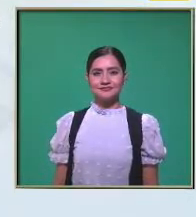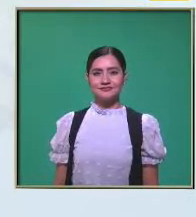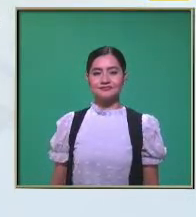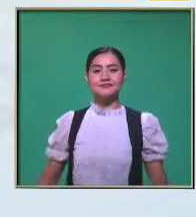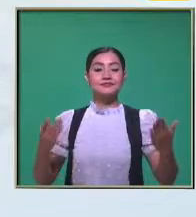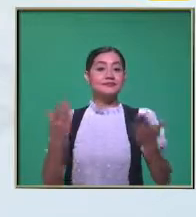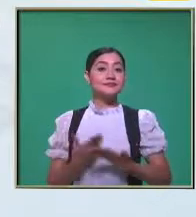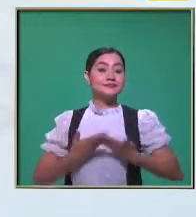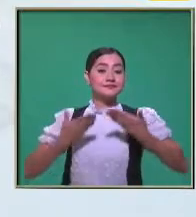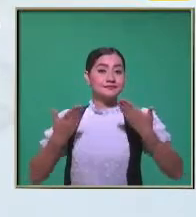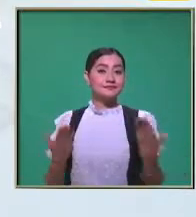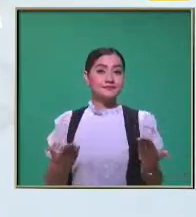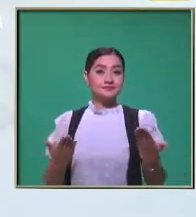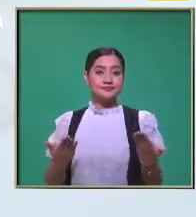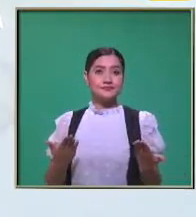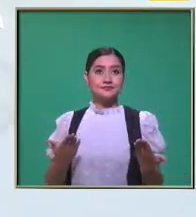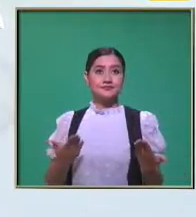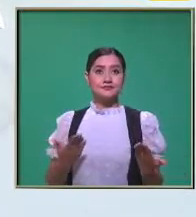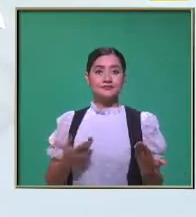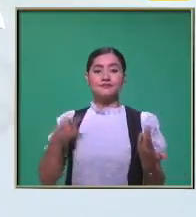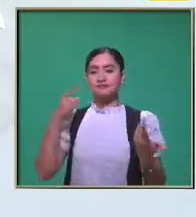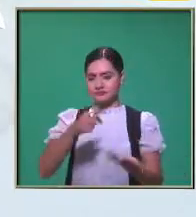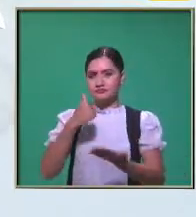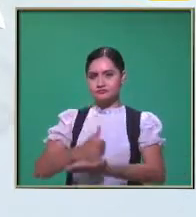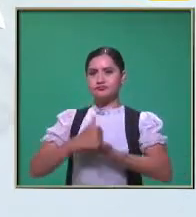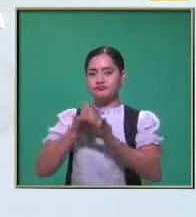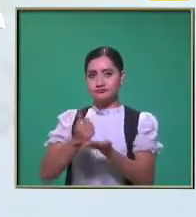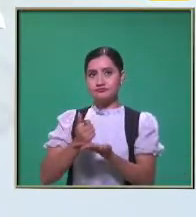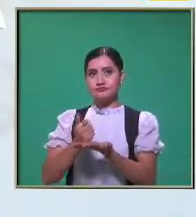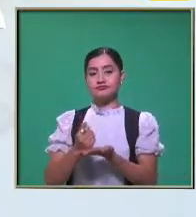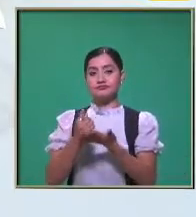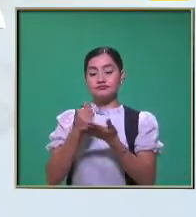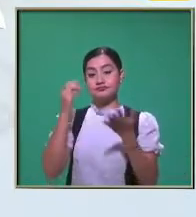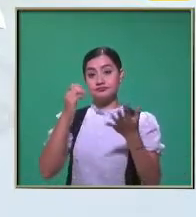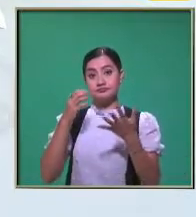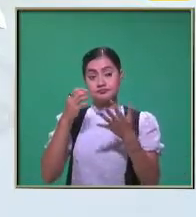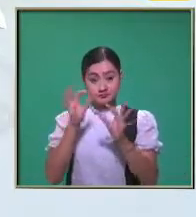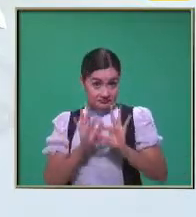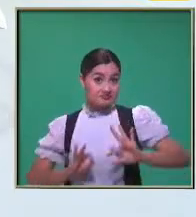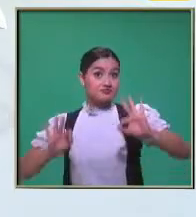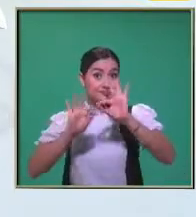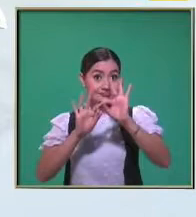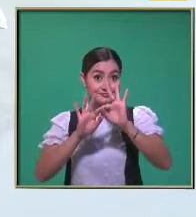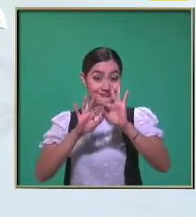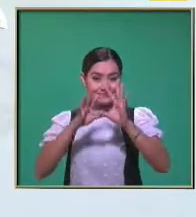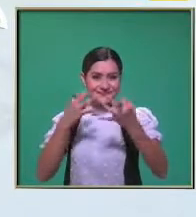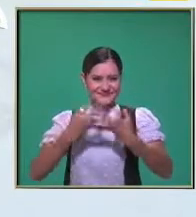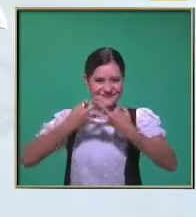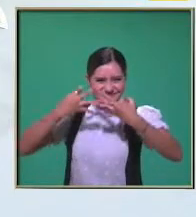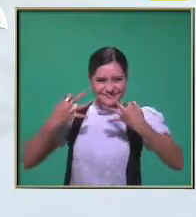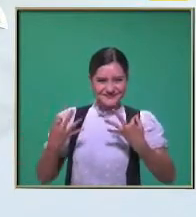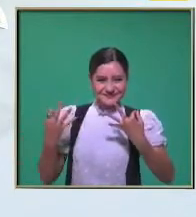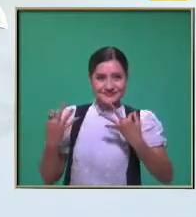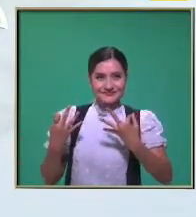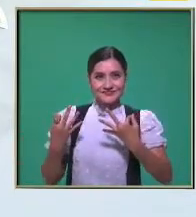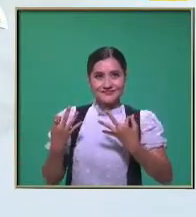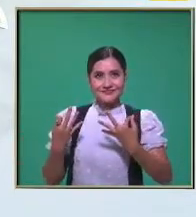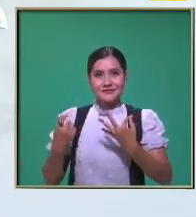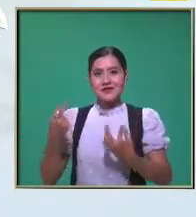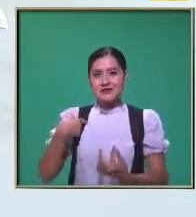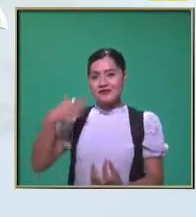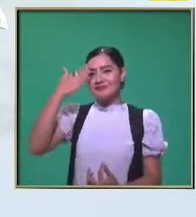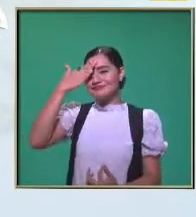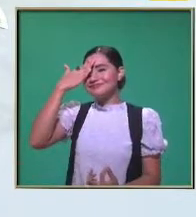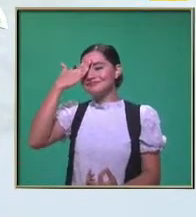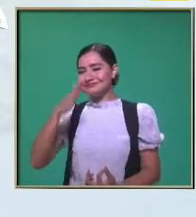va, que se complementa muy bien con la tierra, yo creo. ¡Padre! Y que estoy casi segura que si se